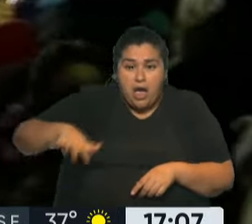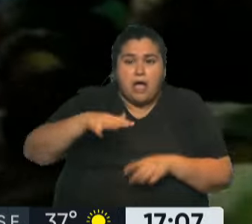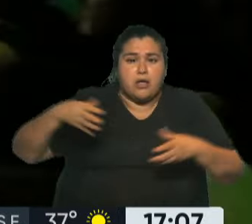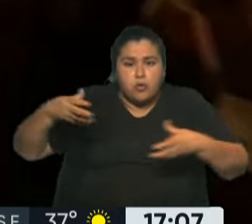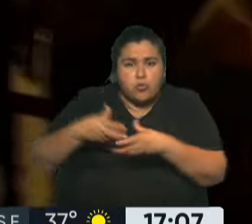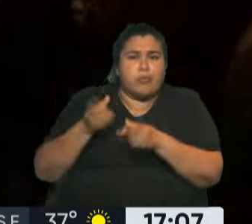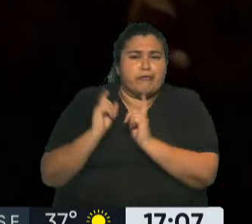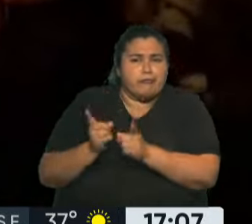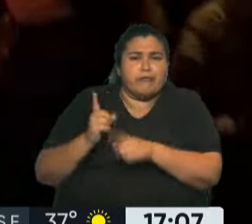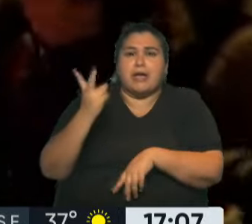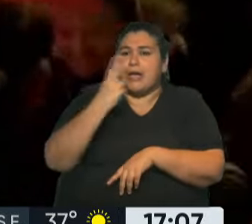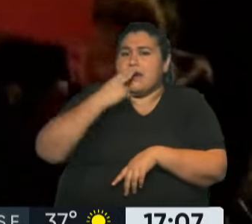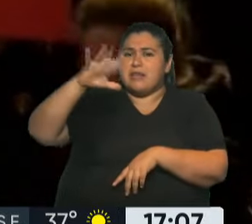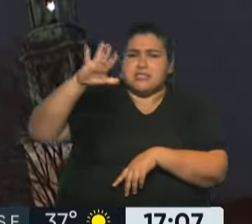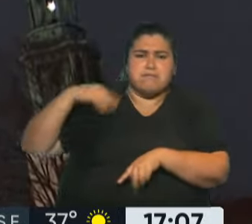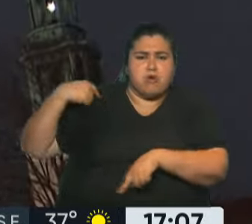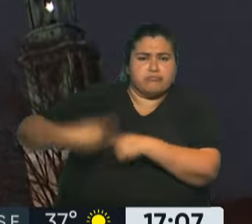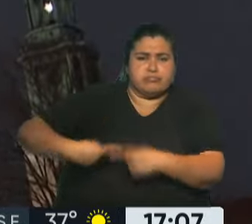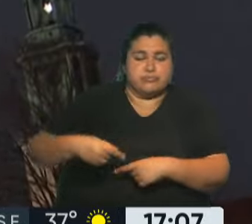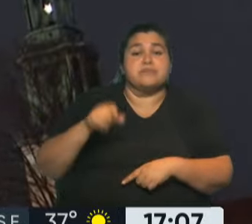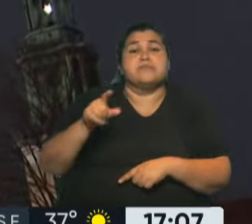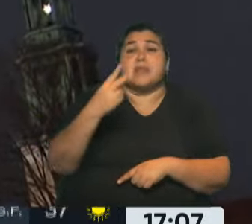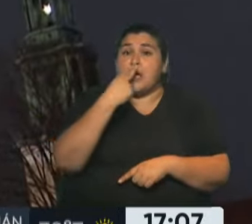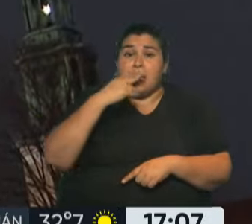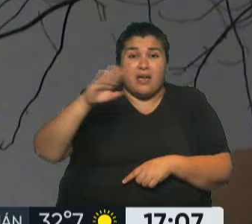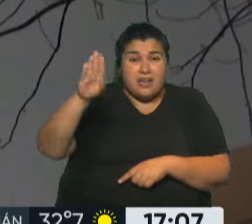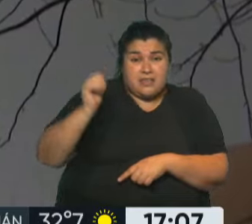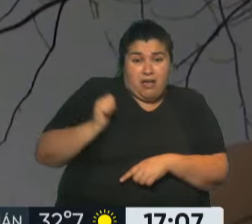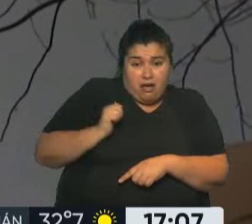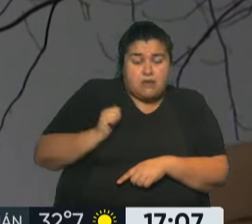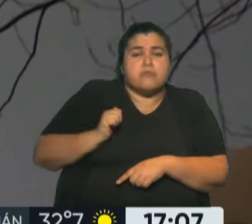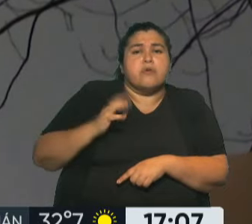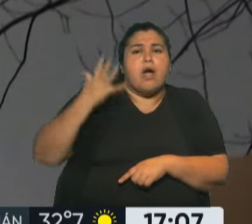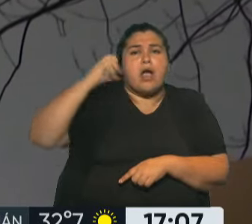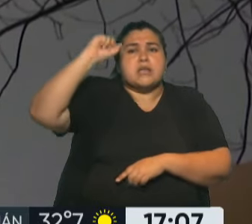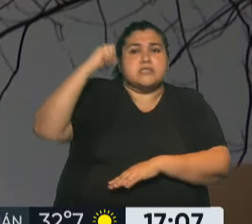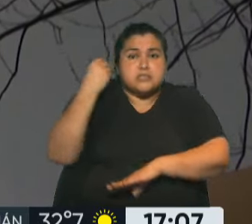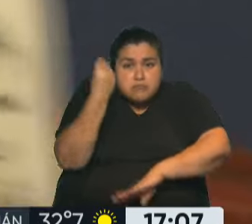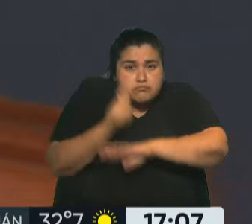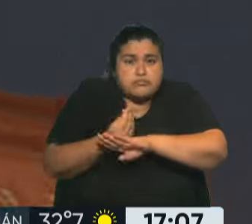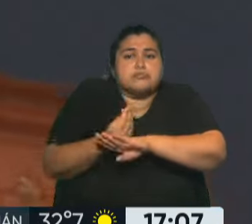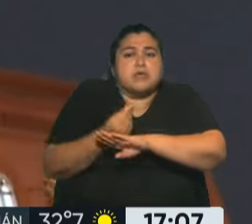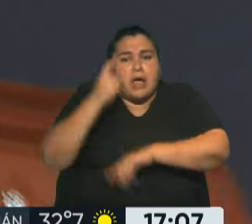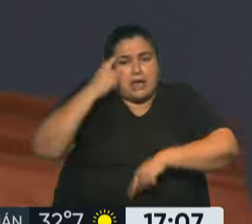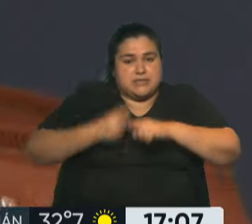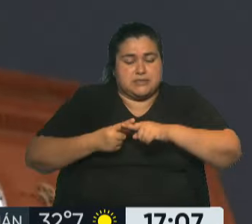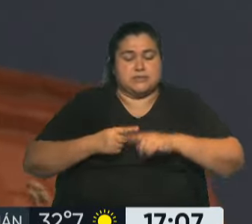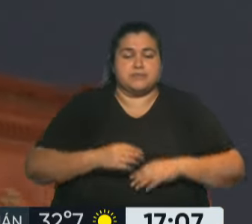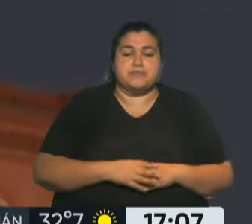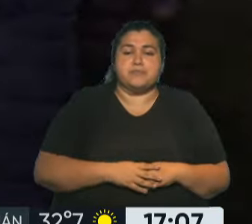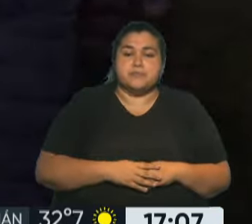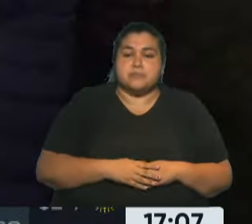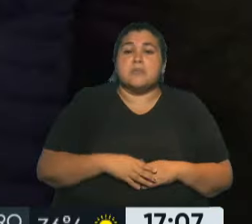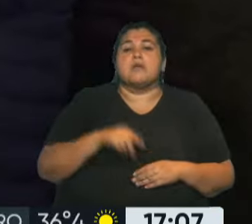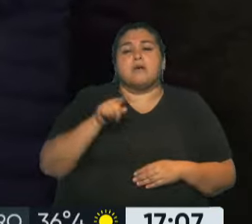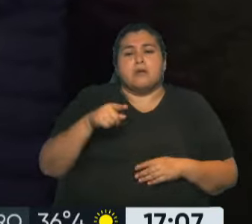lúgubre del nazismo luego de que Adolf Hitler llegara a ser canciller después de ganar las elecciones. En paralelo y cercado